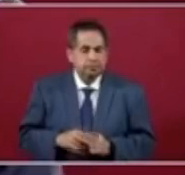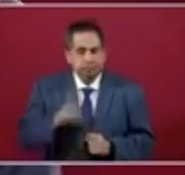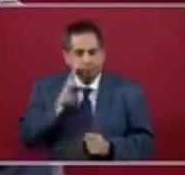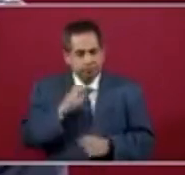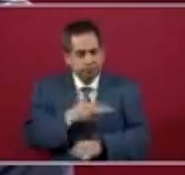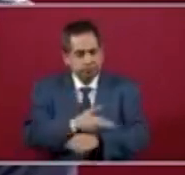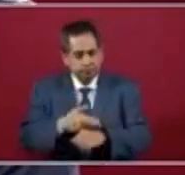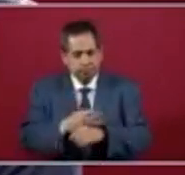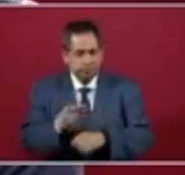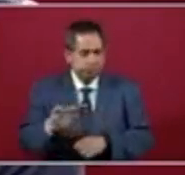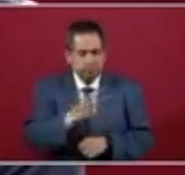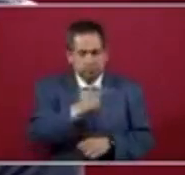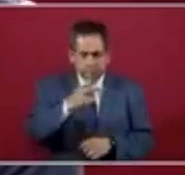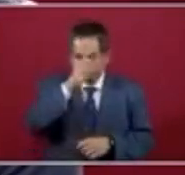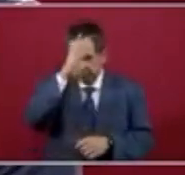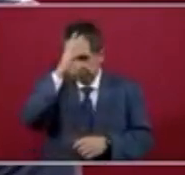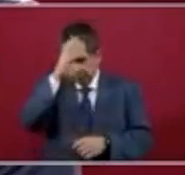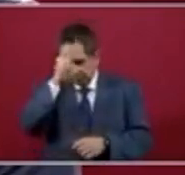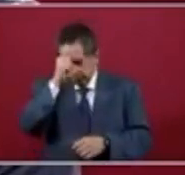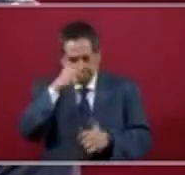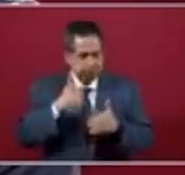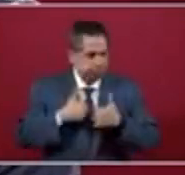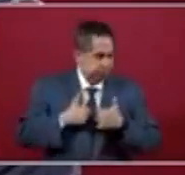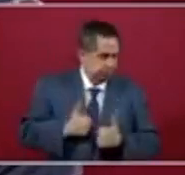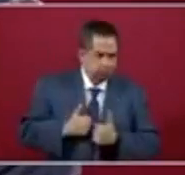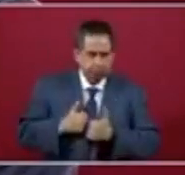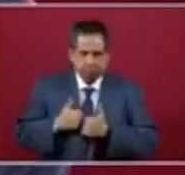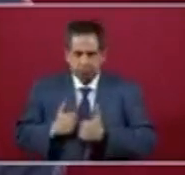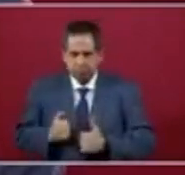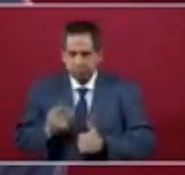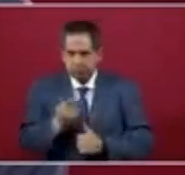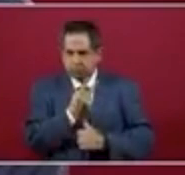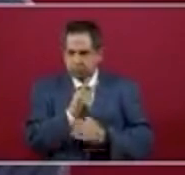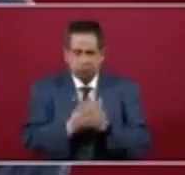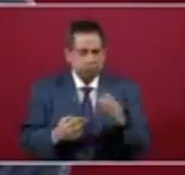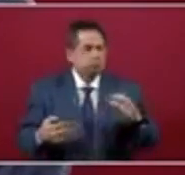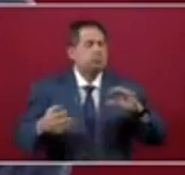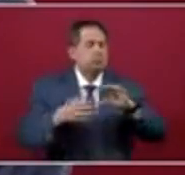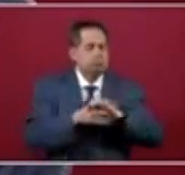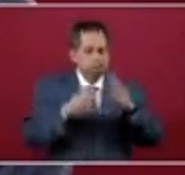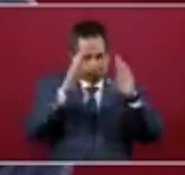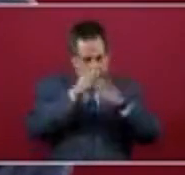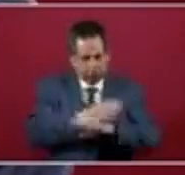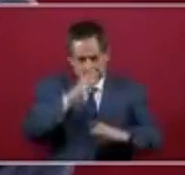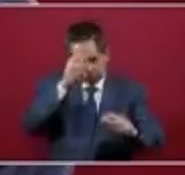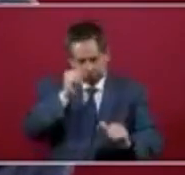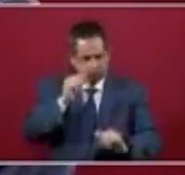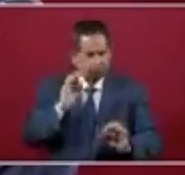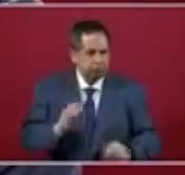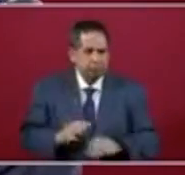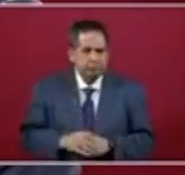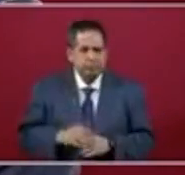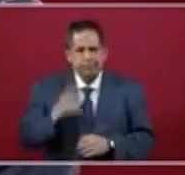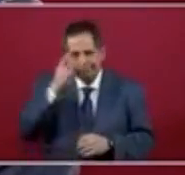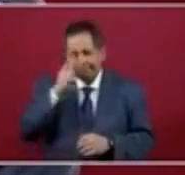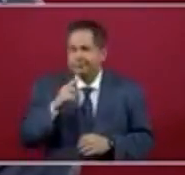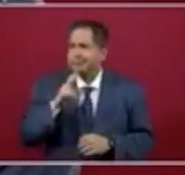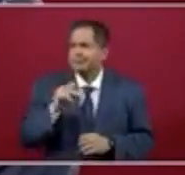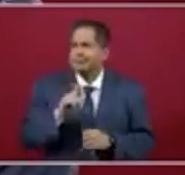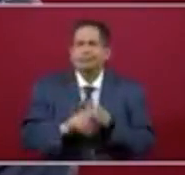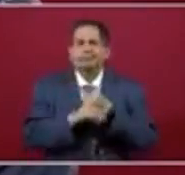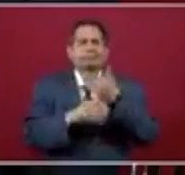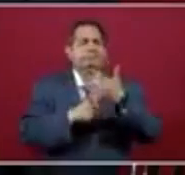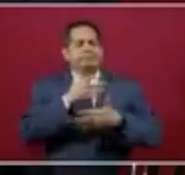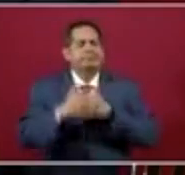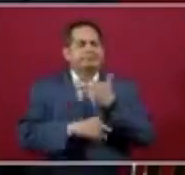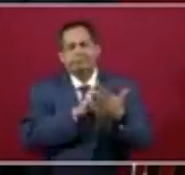logren convencimientos, que se logre la conciliación, que se eviten los